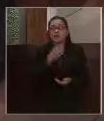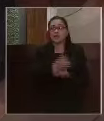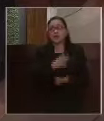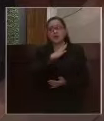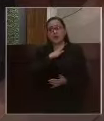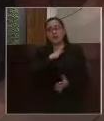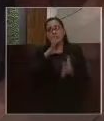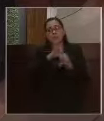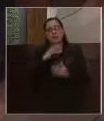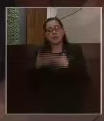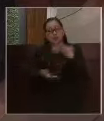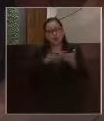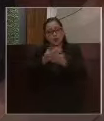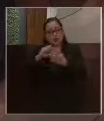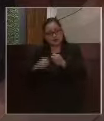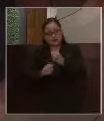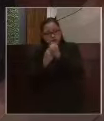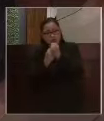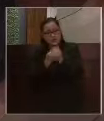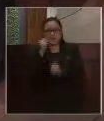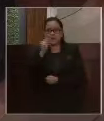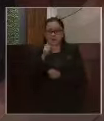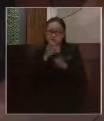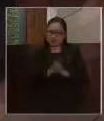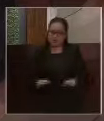no solamente el respaldo del proyecto, sino que me parece también un criterio importante. Gracias, presidente.